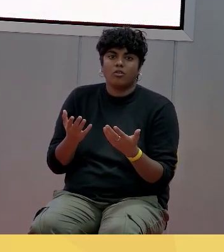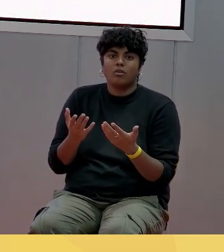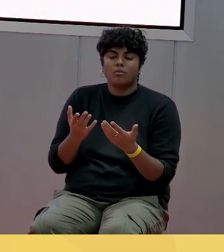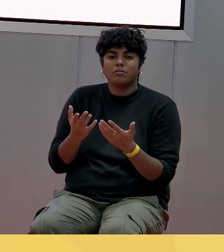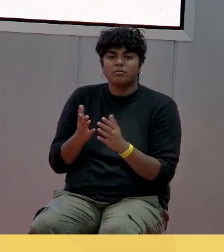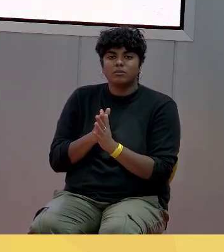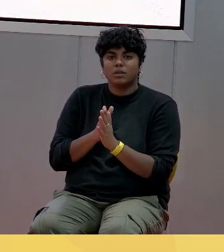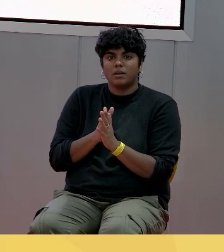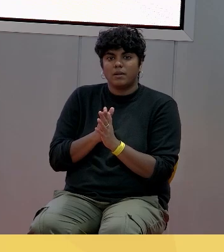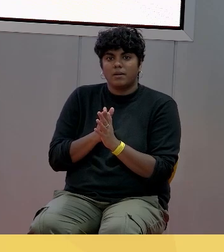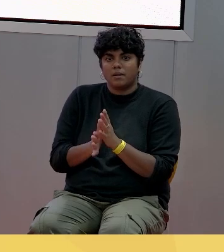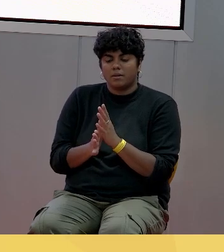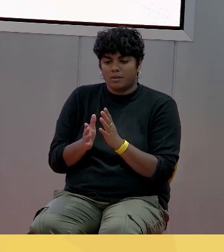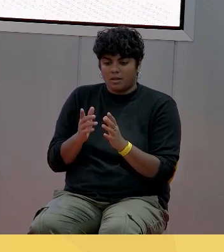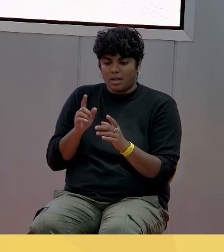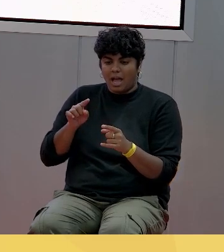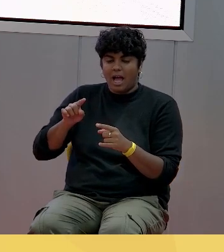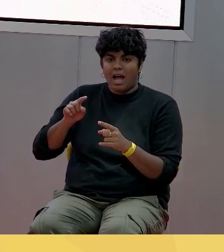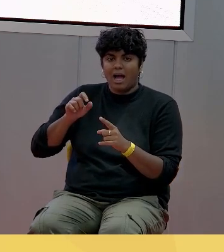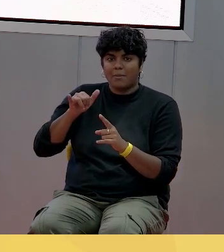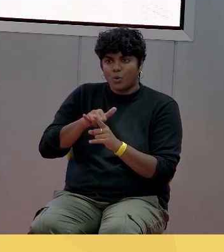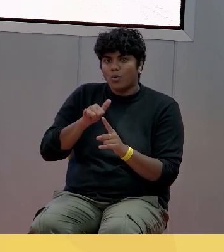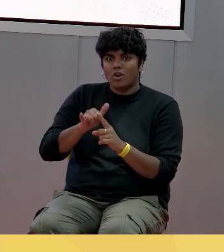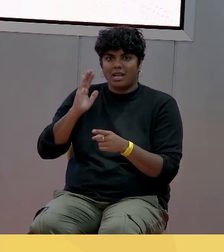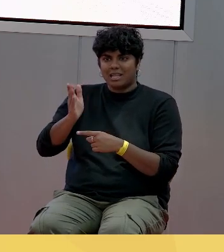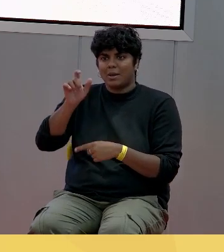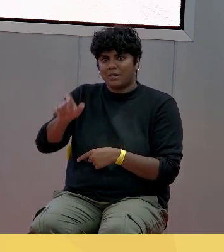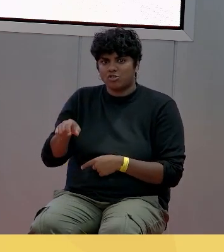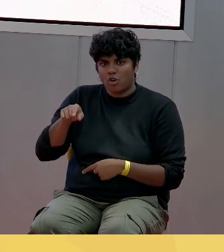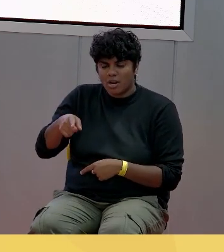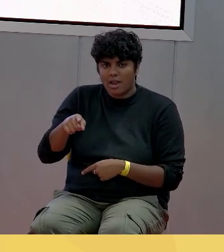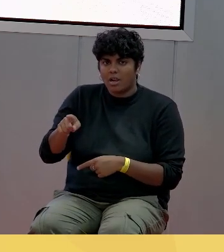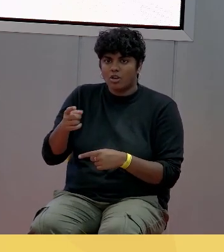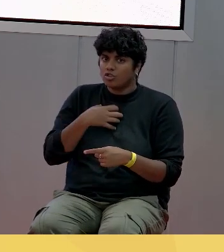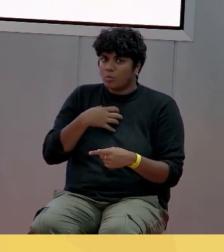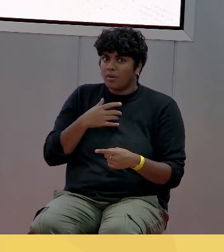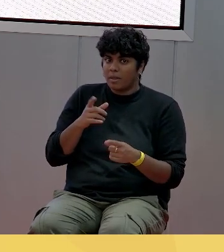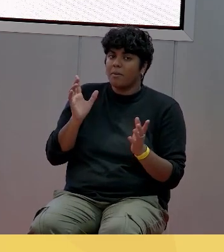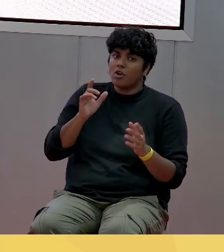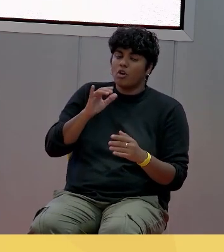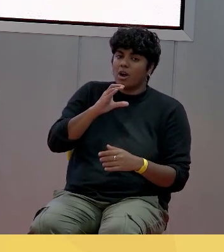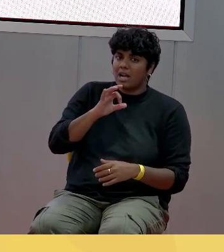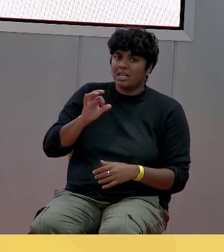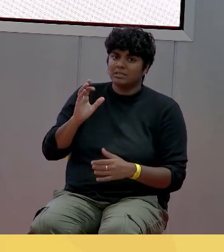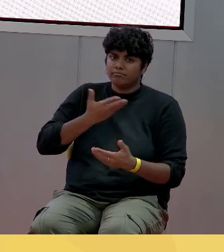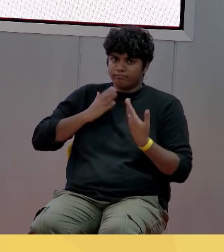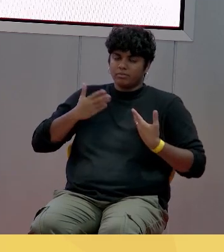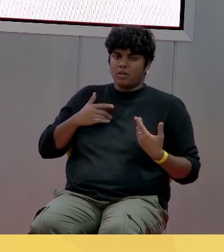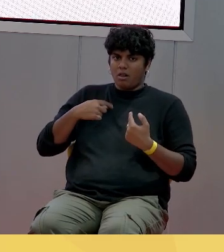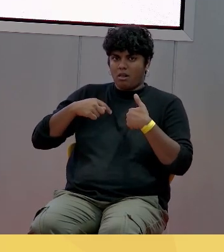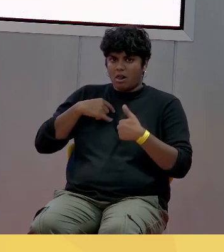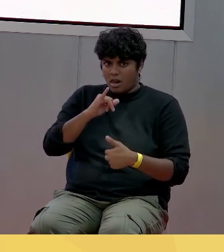autores, no se pueden hacer ataques personales, ni bullying, ni amenazas violentas, como sí que se le hicieron a Hilary Cass. Y obviamente se